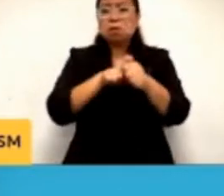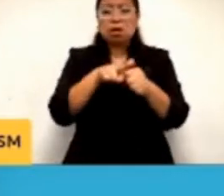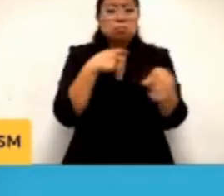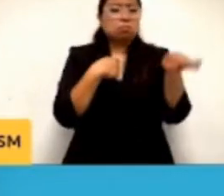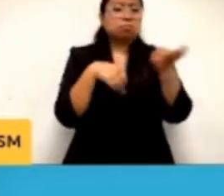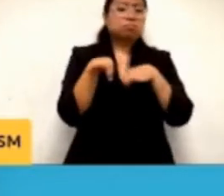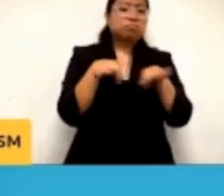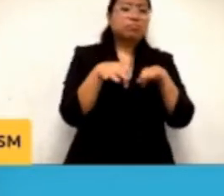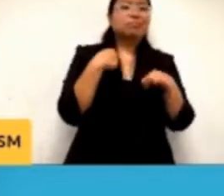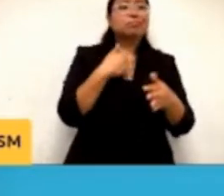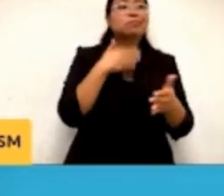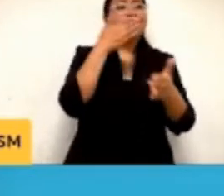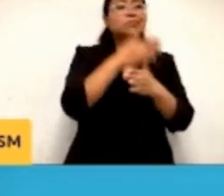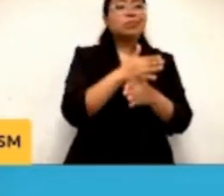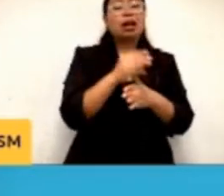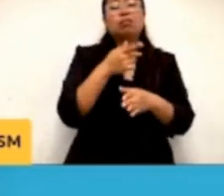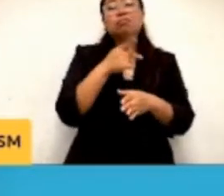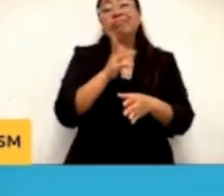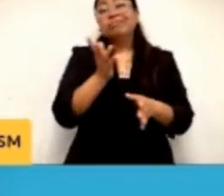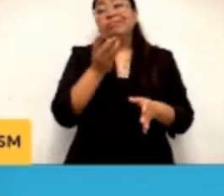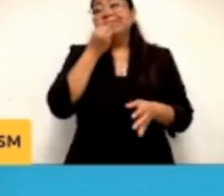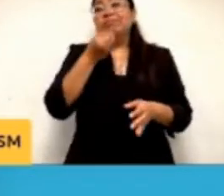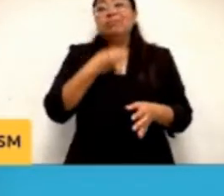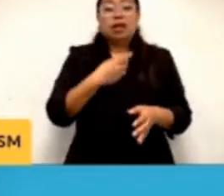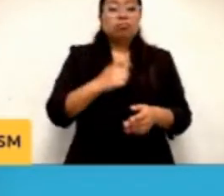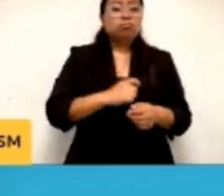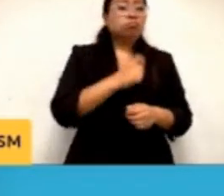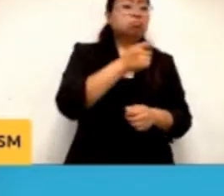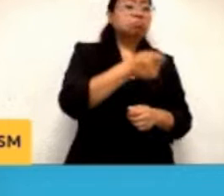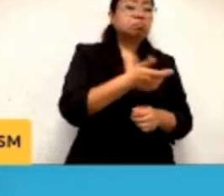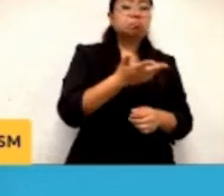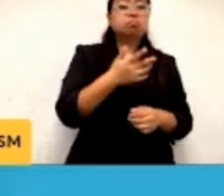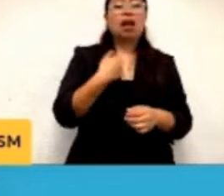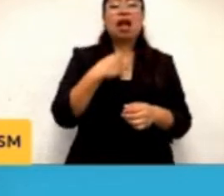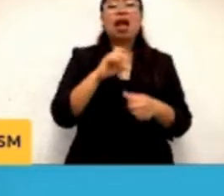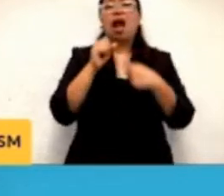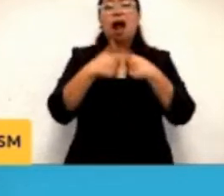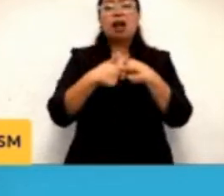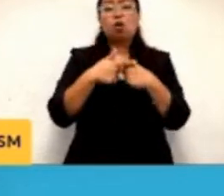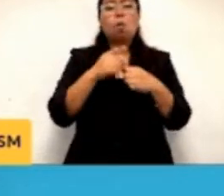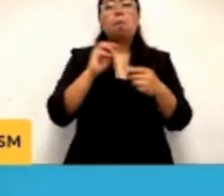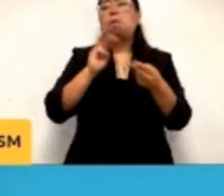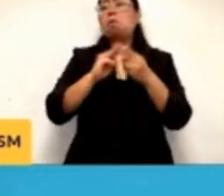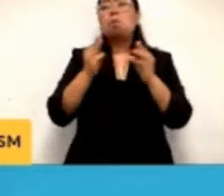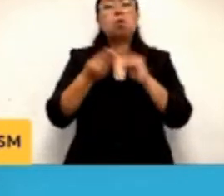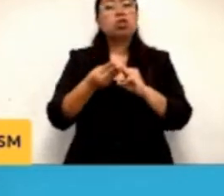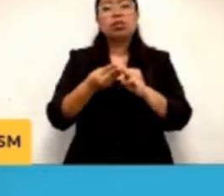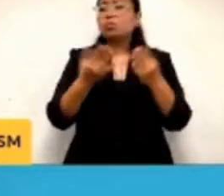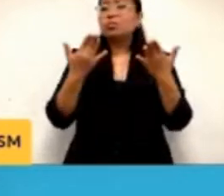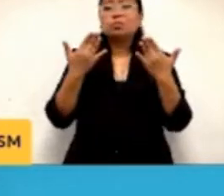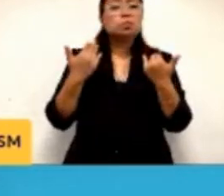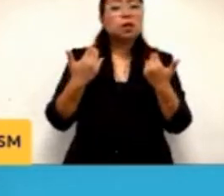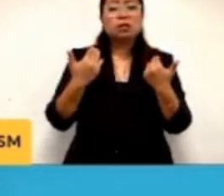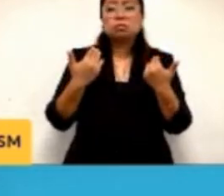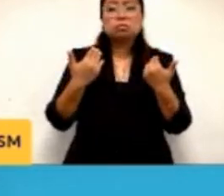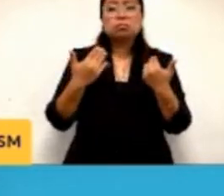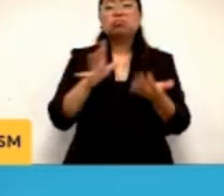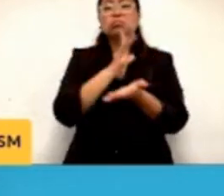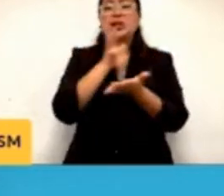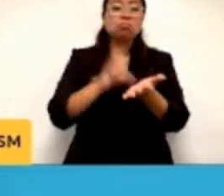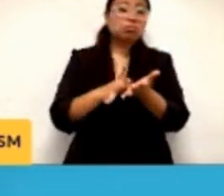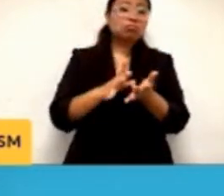trabajo sin tener ninguna intención. Es decir, que lo hacemos por defecto, lo